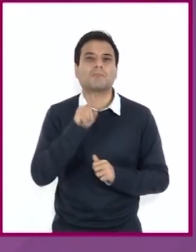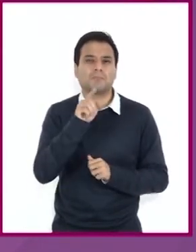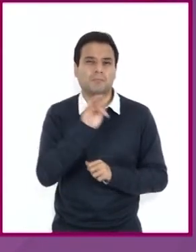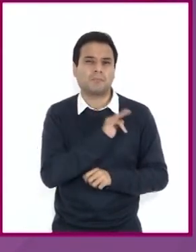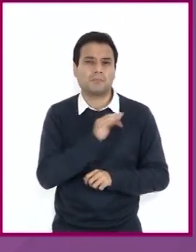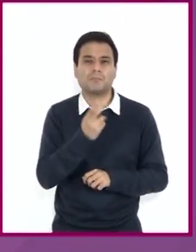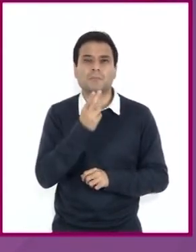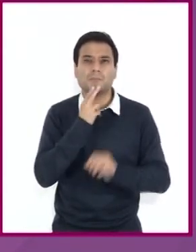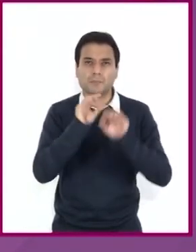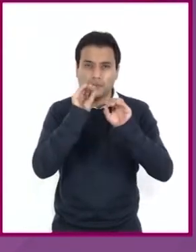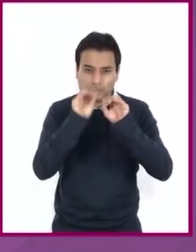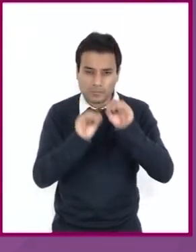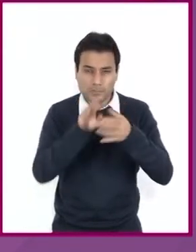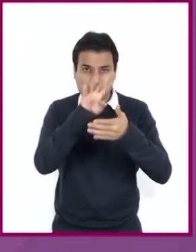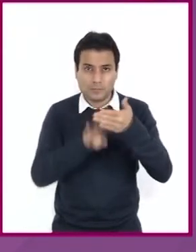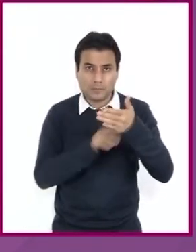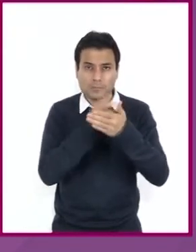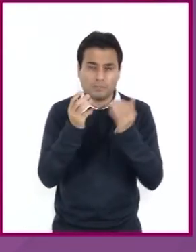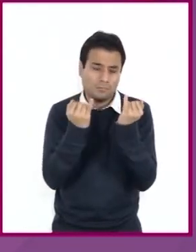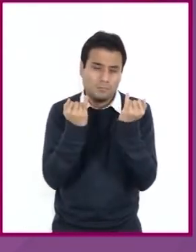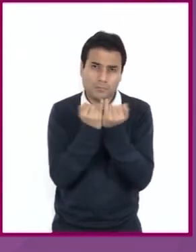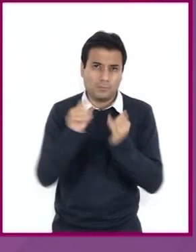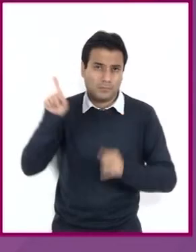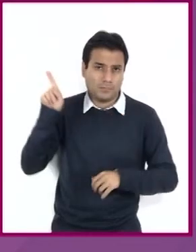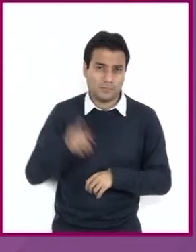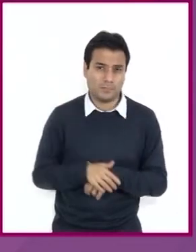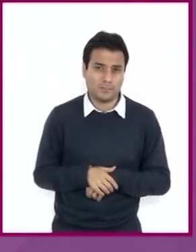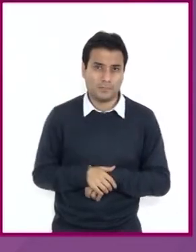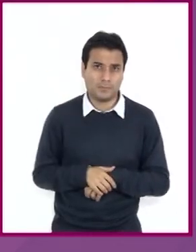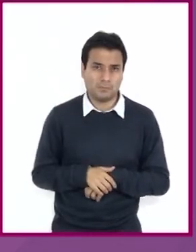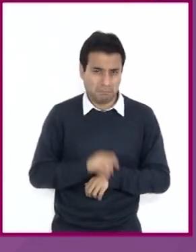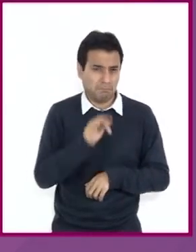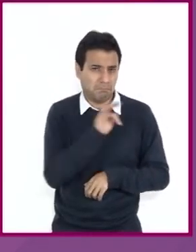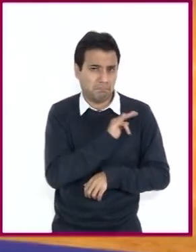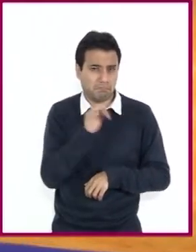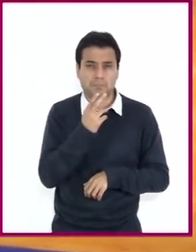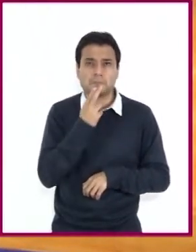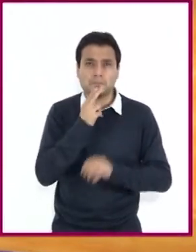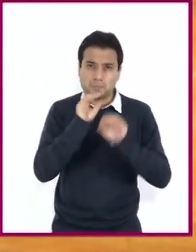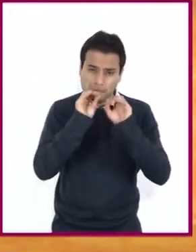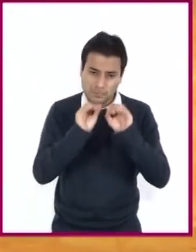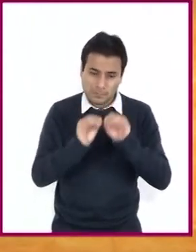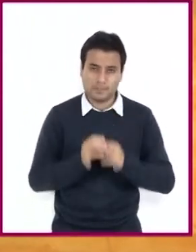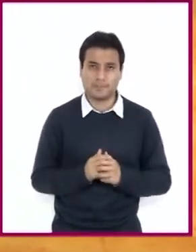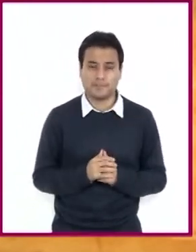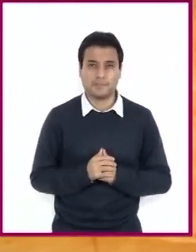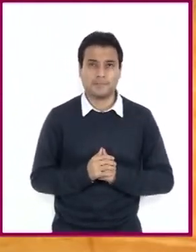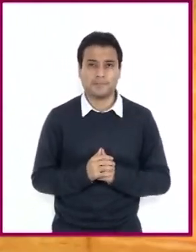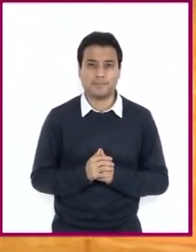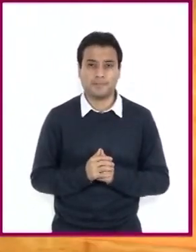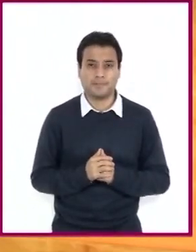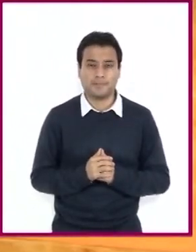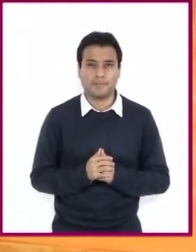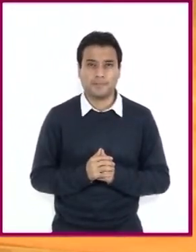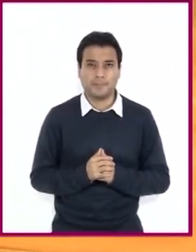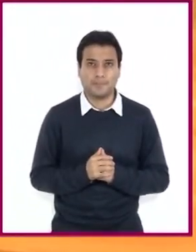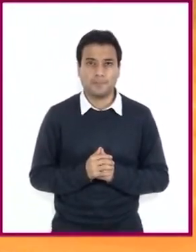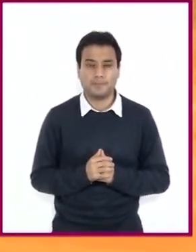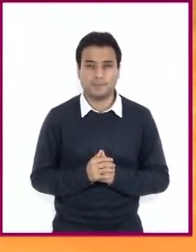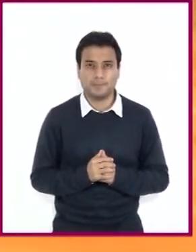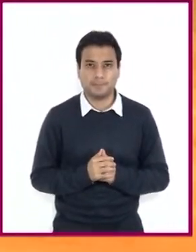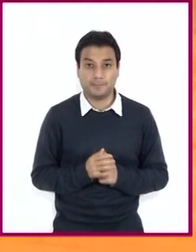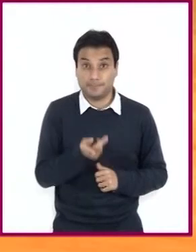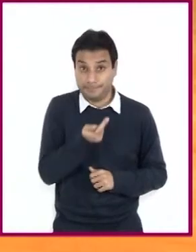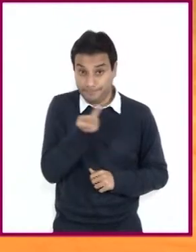tabla como la que se muestra en pantalla para registrar sus observaciones. Hemos colocado algunas preguntas que